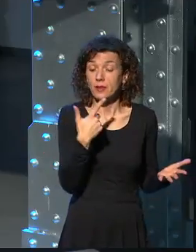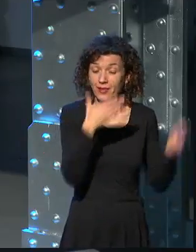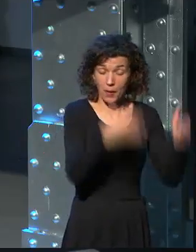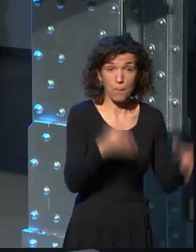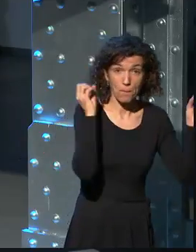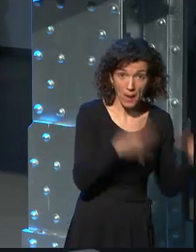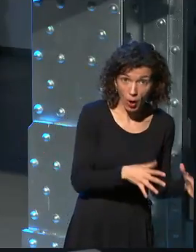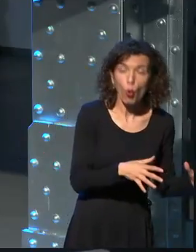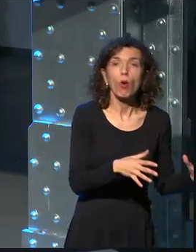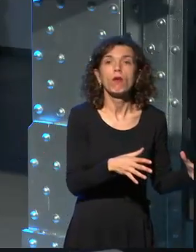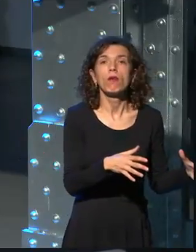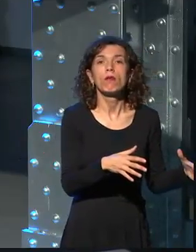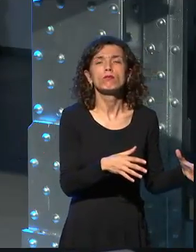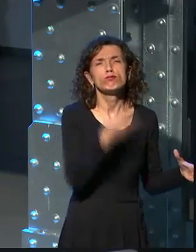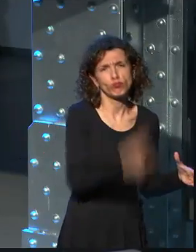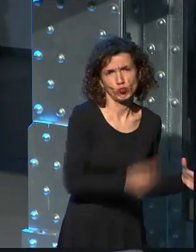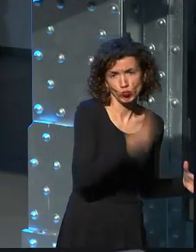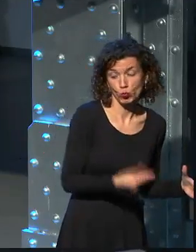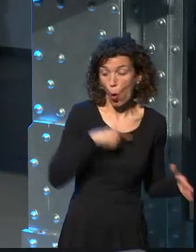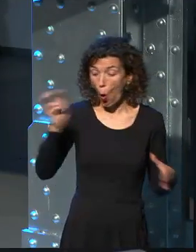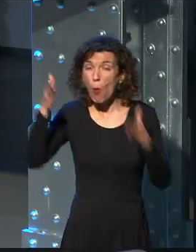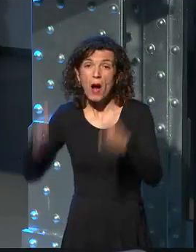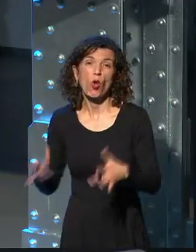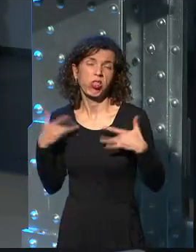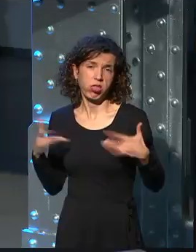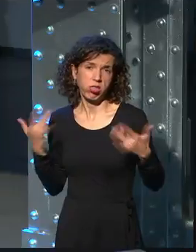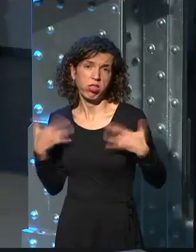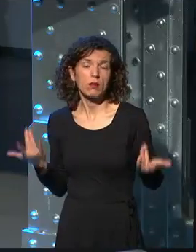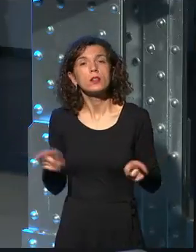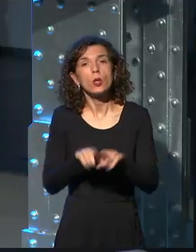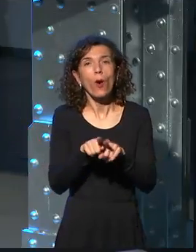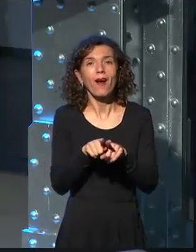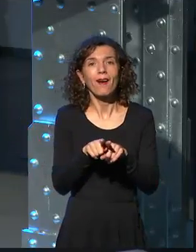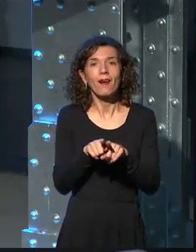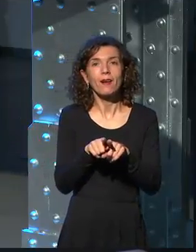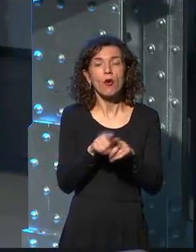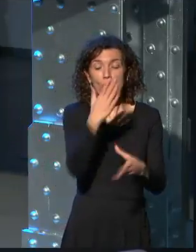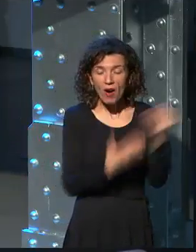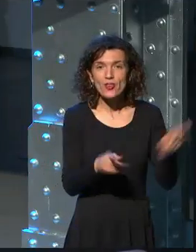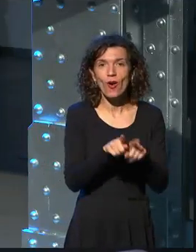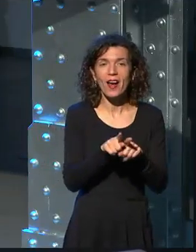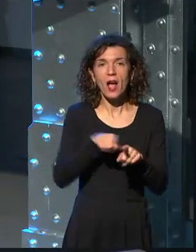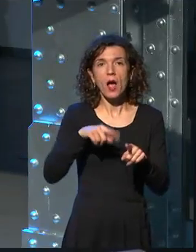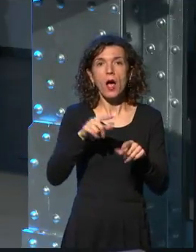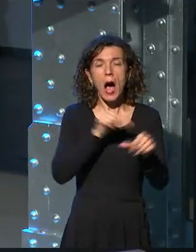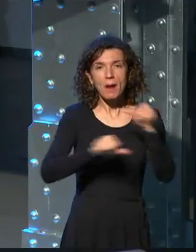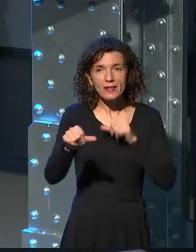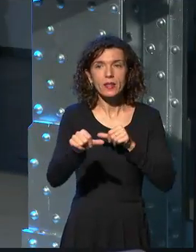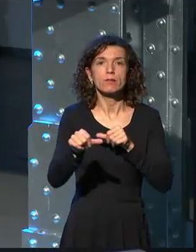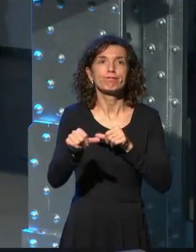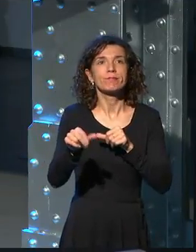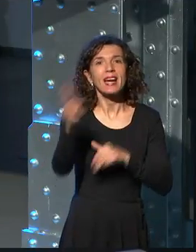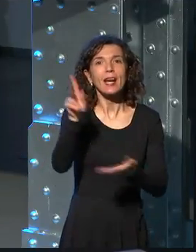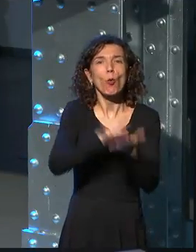al mago con tablas del mago novato es cómo se recuperan de estos errores, de estas cosas imprevistas. Y un